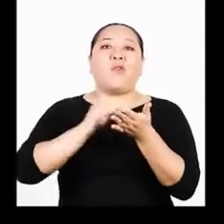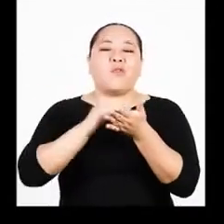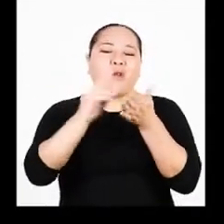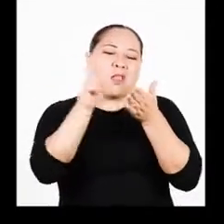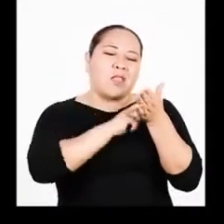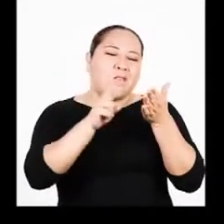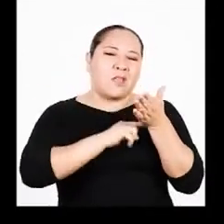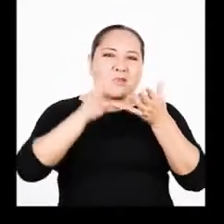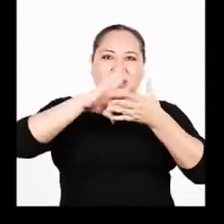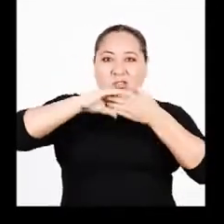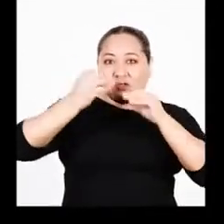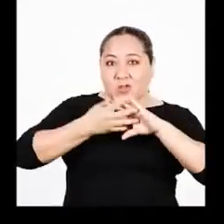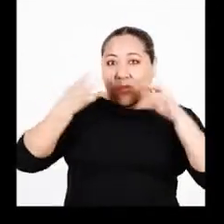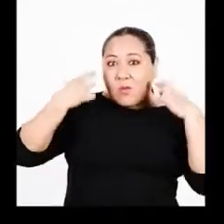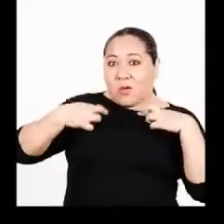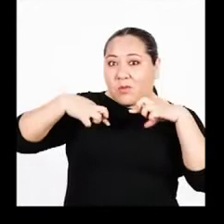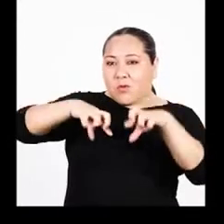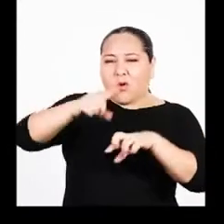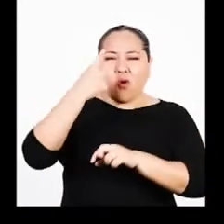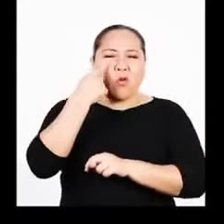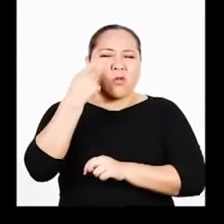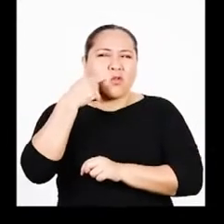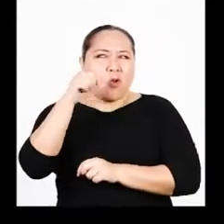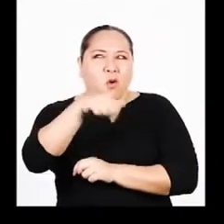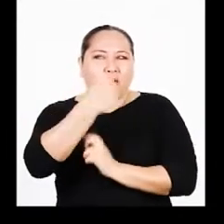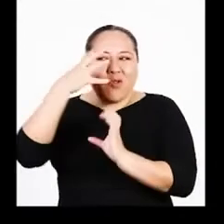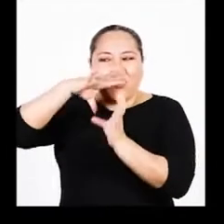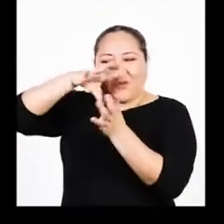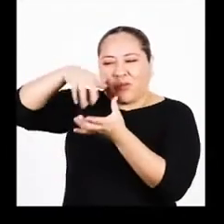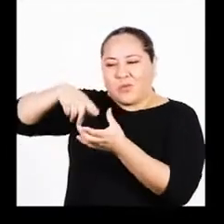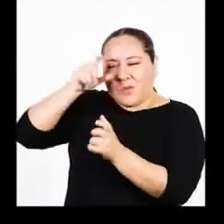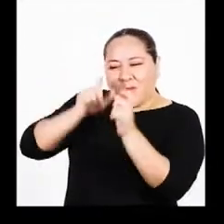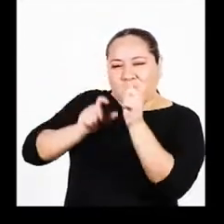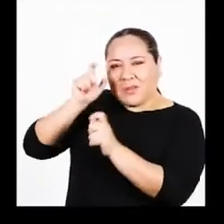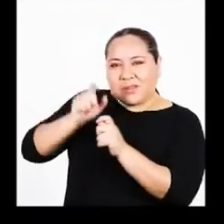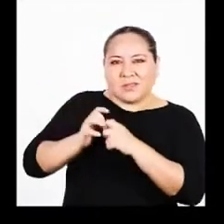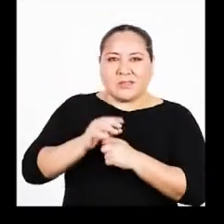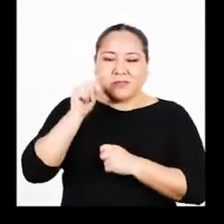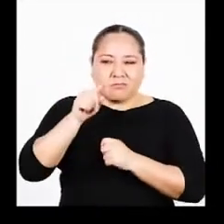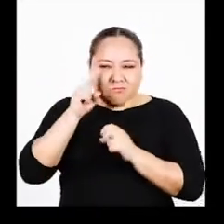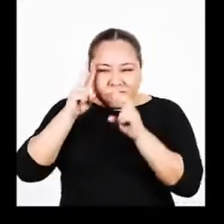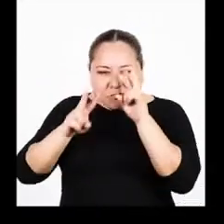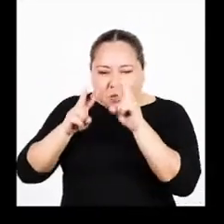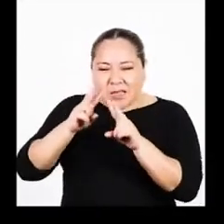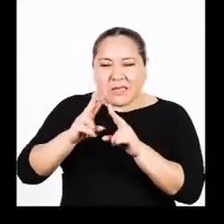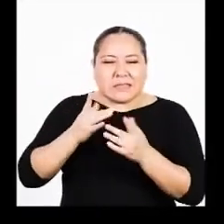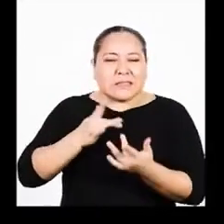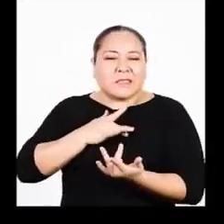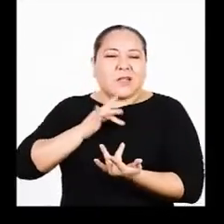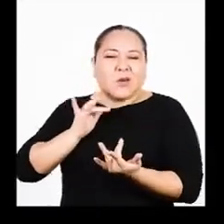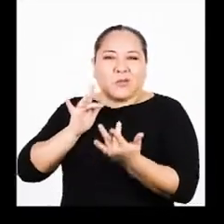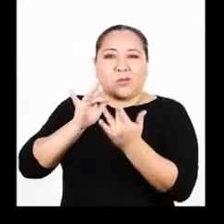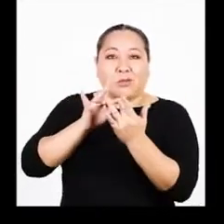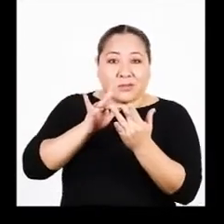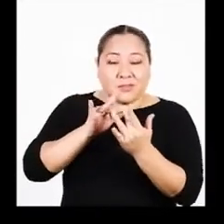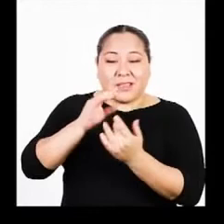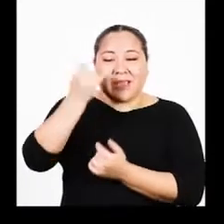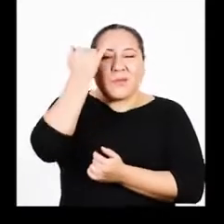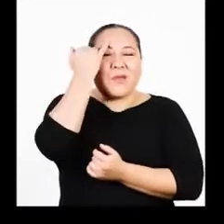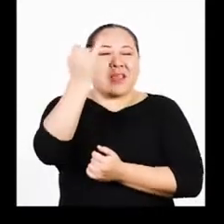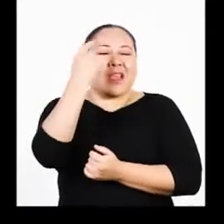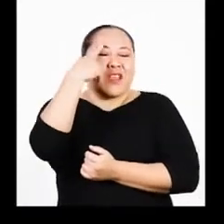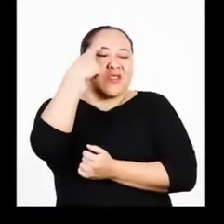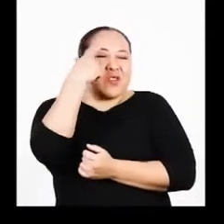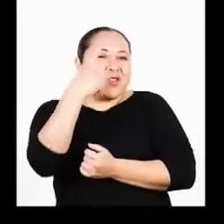más leeremos textos que nos permitirán conocer otros mundos y personajes, identificarnos con ellos,